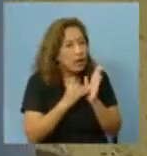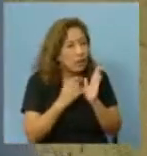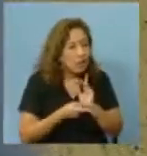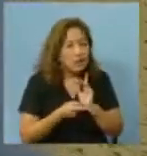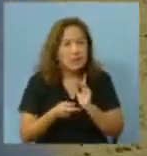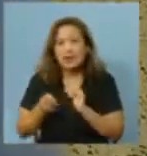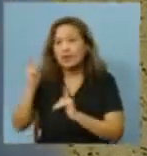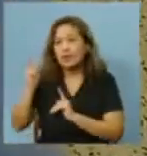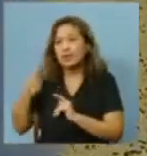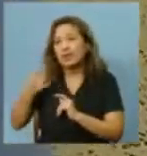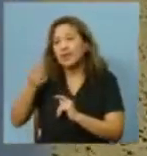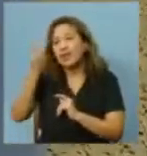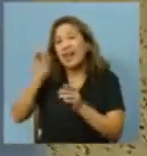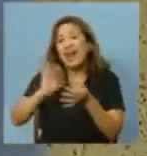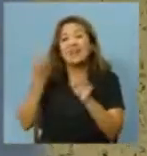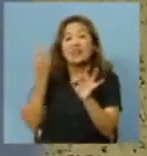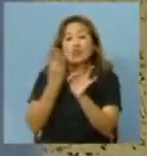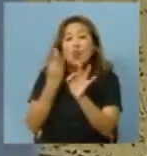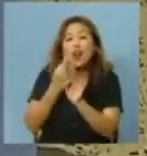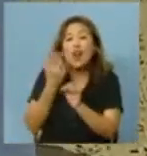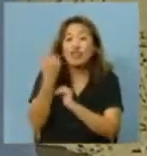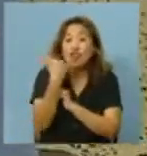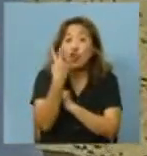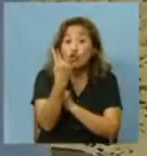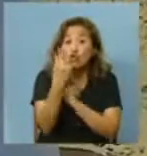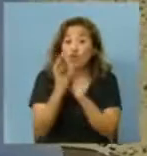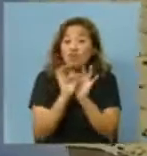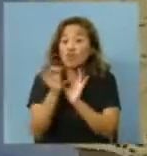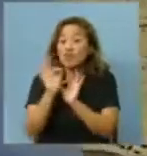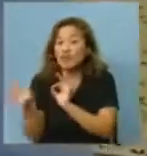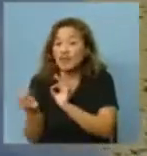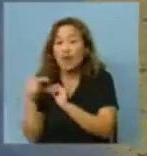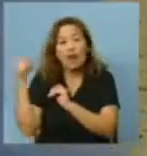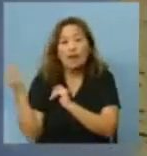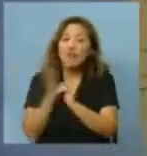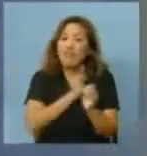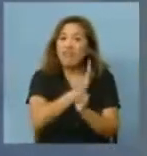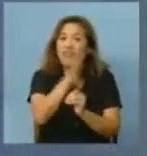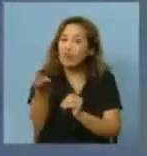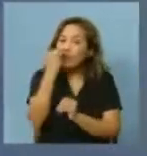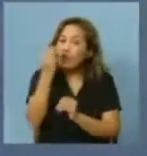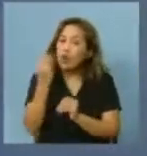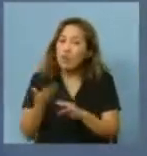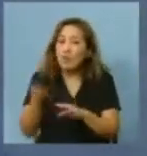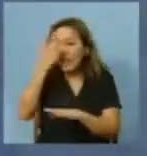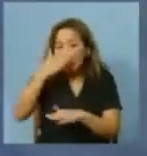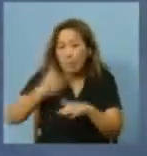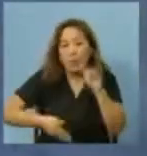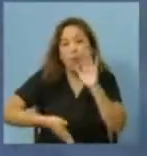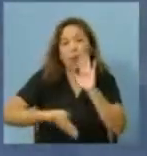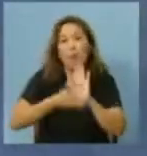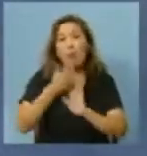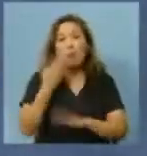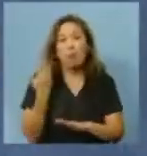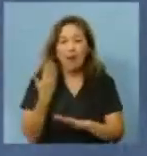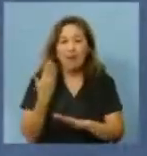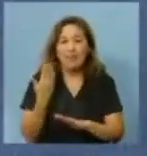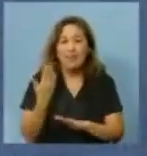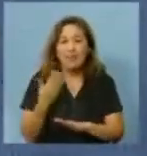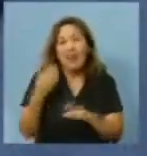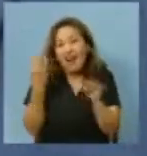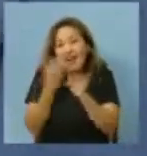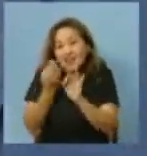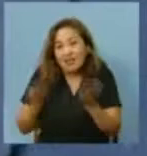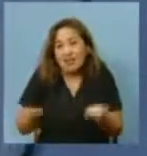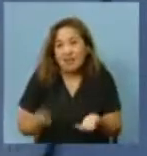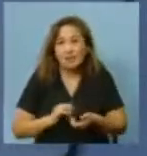clases, aquí que tenemos dos escuelas cercanas, también vienen chicos de ahí acá a comer para poder después tener una buena predisposición en la